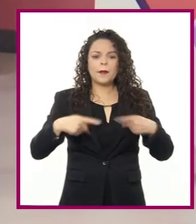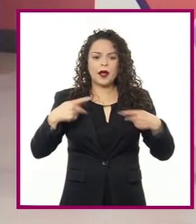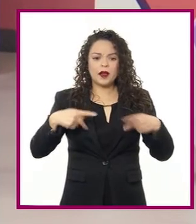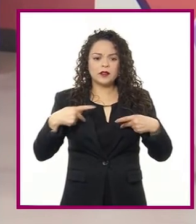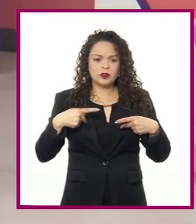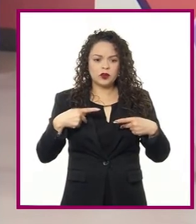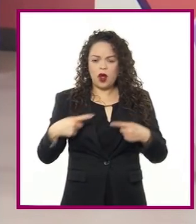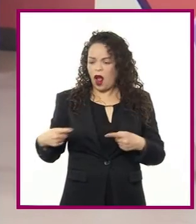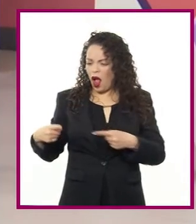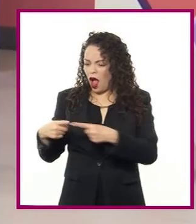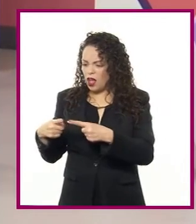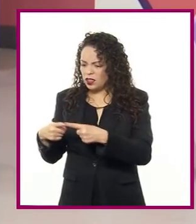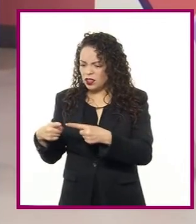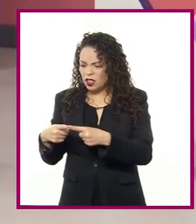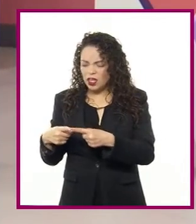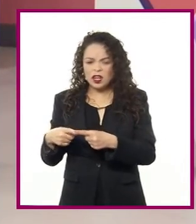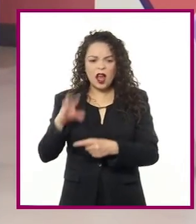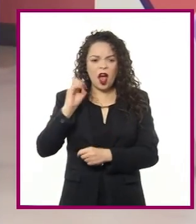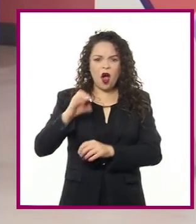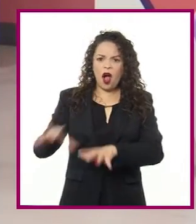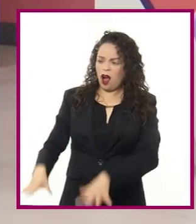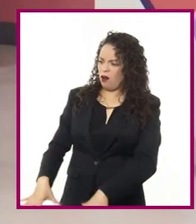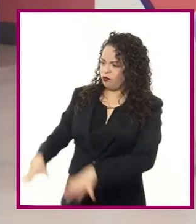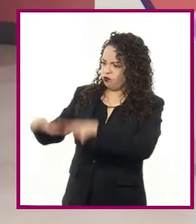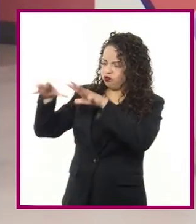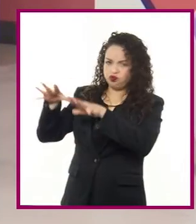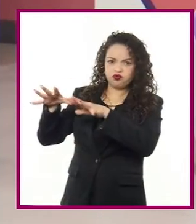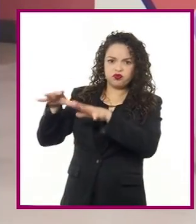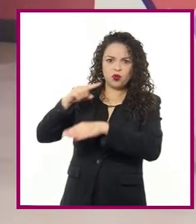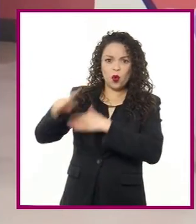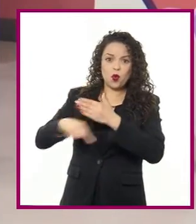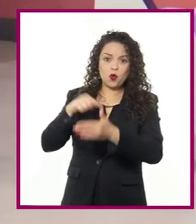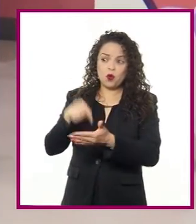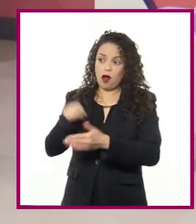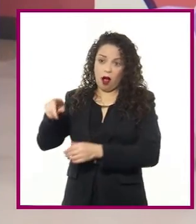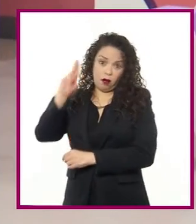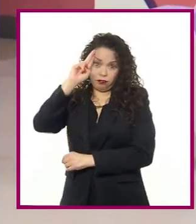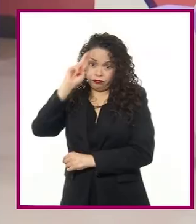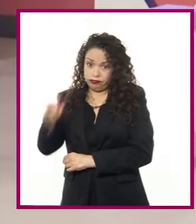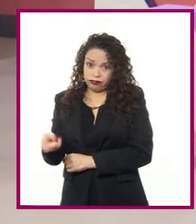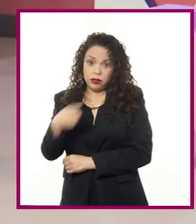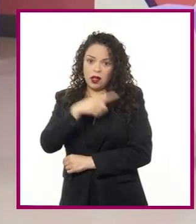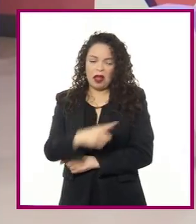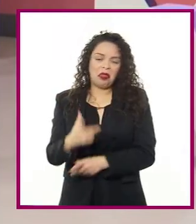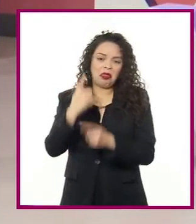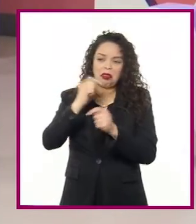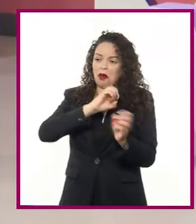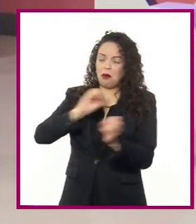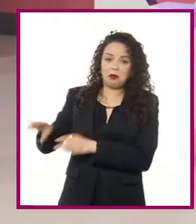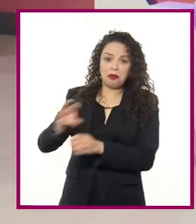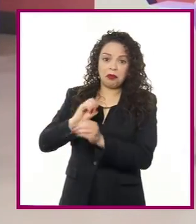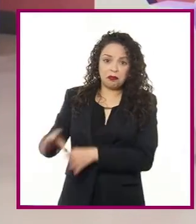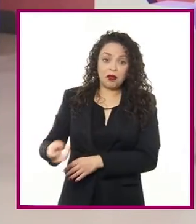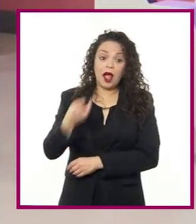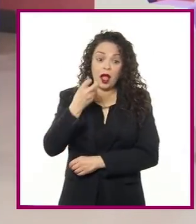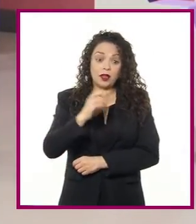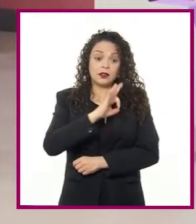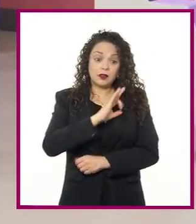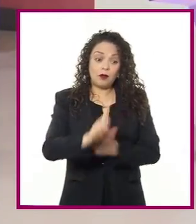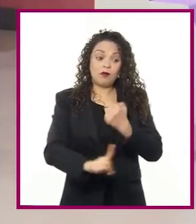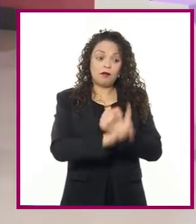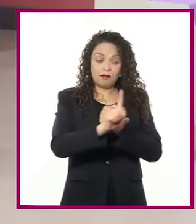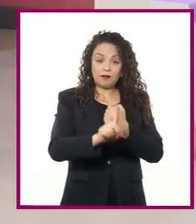en las esquinas o amontonada en lugares no indicados. Esa situación nos sugiere muchos posibles